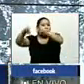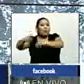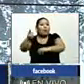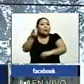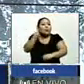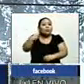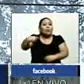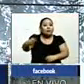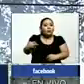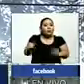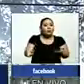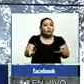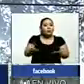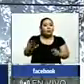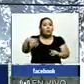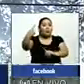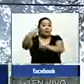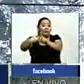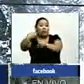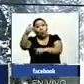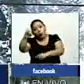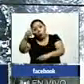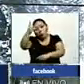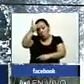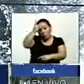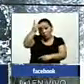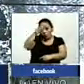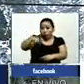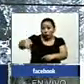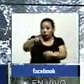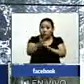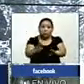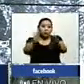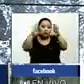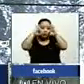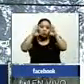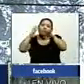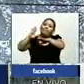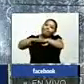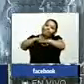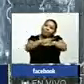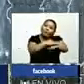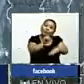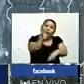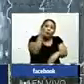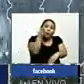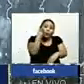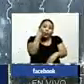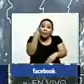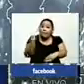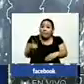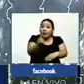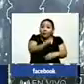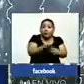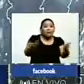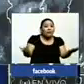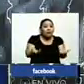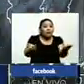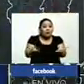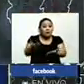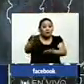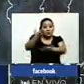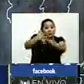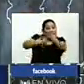región para el fin de semana. Así que prevenidos, hacemos un llamado también a la precaución a aquellas personas que realizan alguna actividad frente a